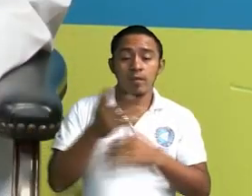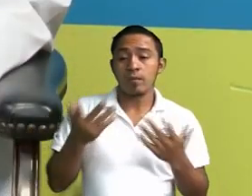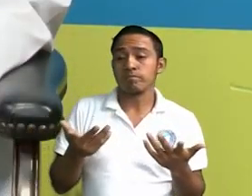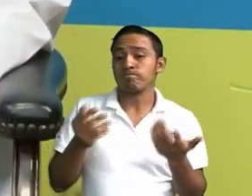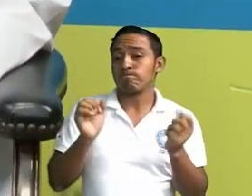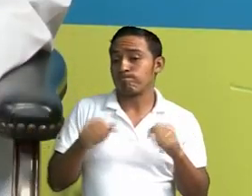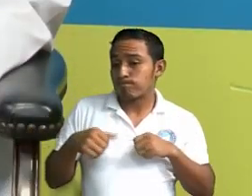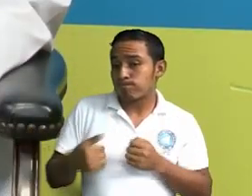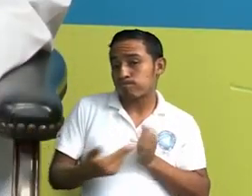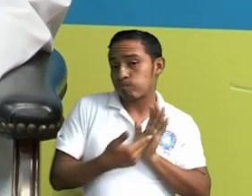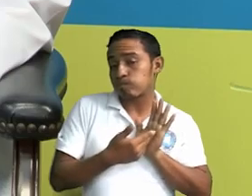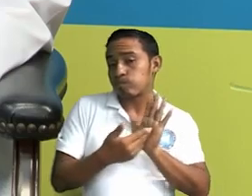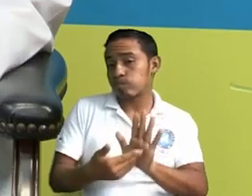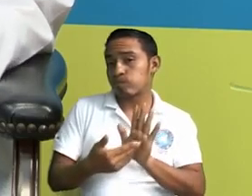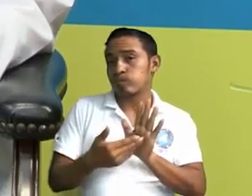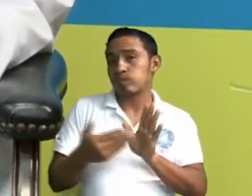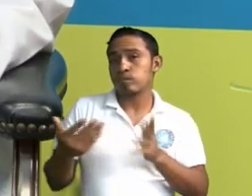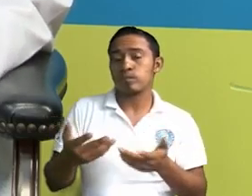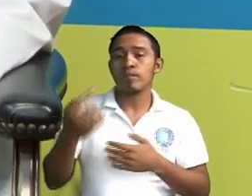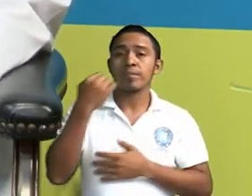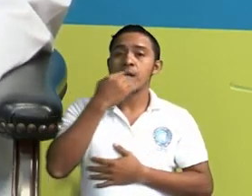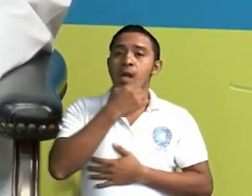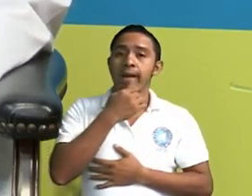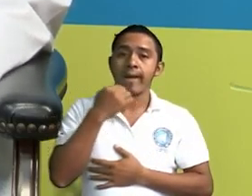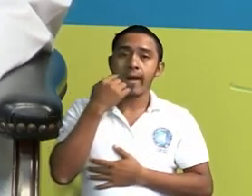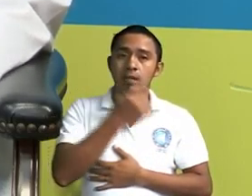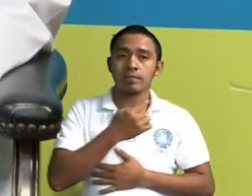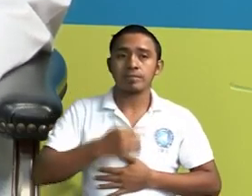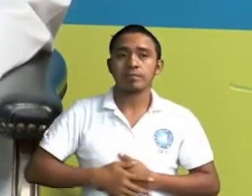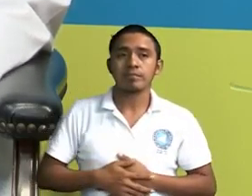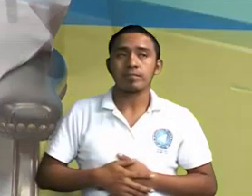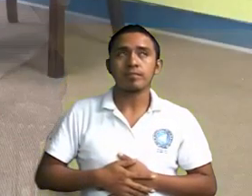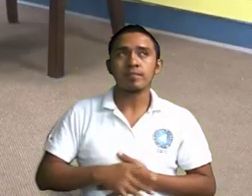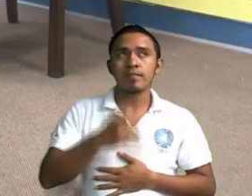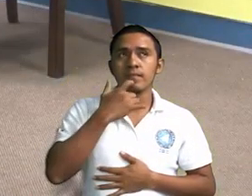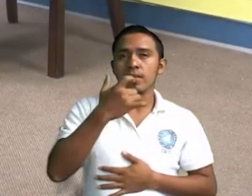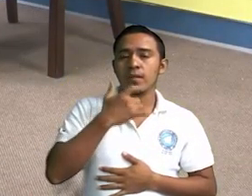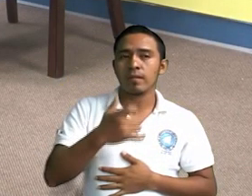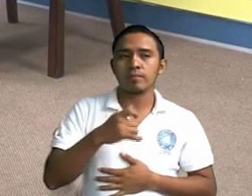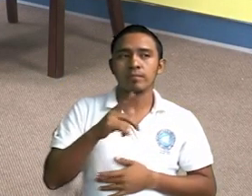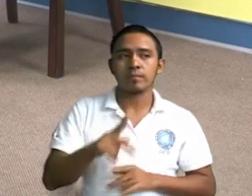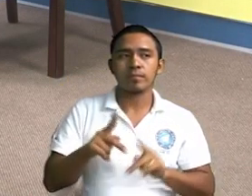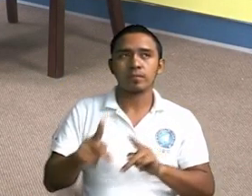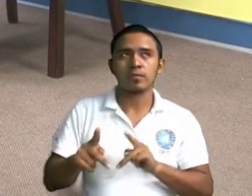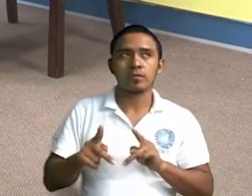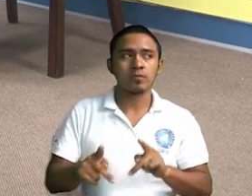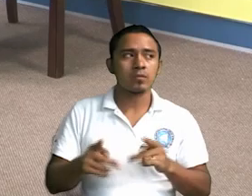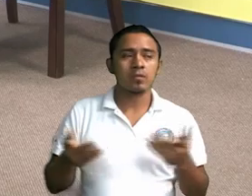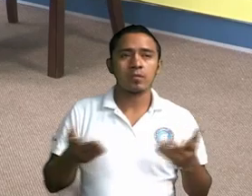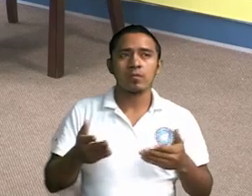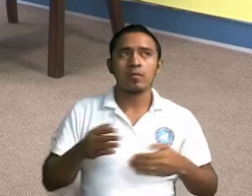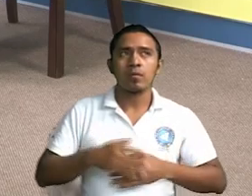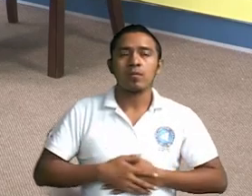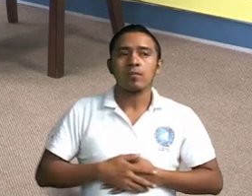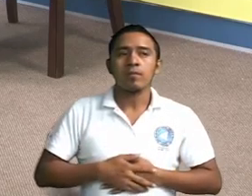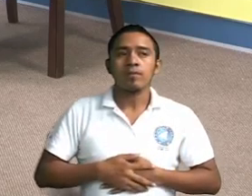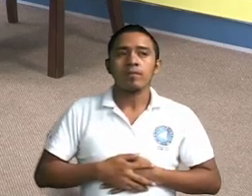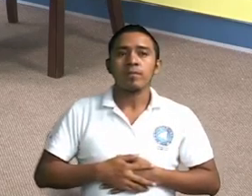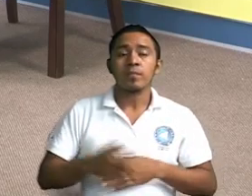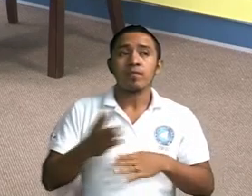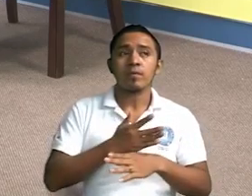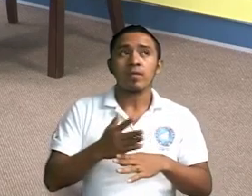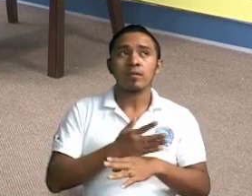presentar en la cavidad bucal quiénes son los ciudadanos yo ya decía al inicio que las edades extremas